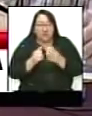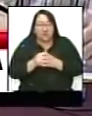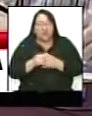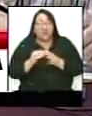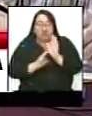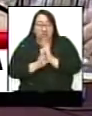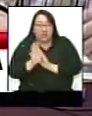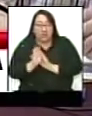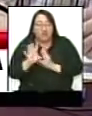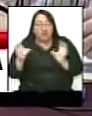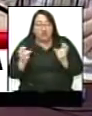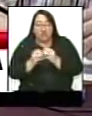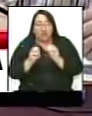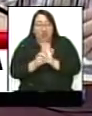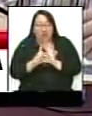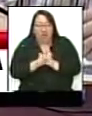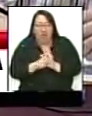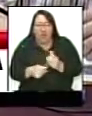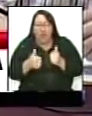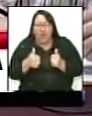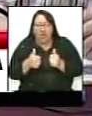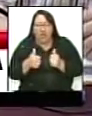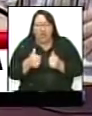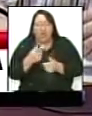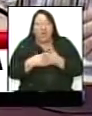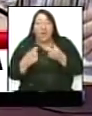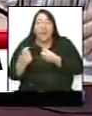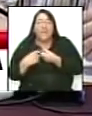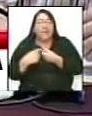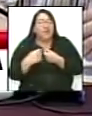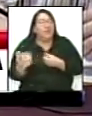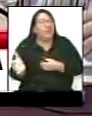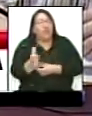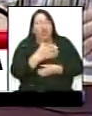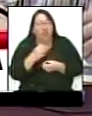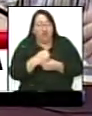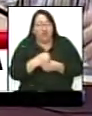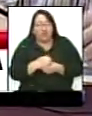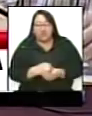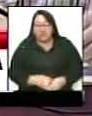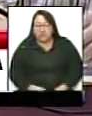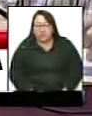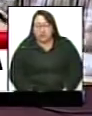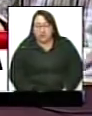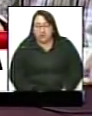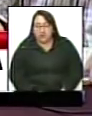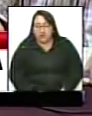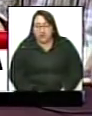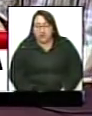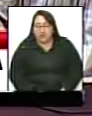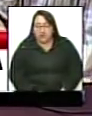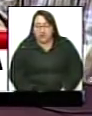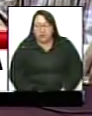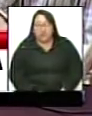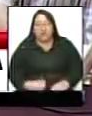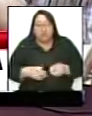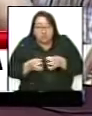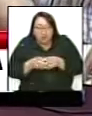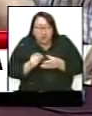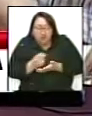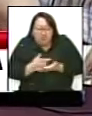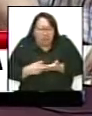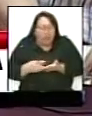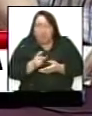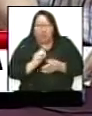saquemos adelante una ley realmente participativa, ¿no? Porque no es que nos tenemos que un gabinete hacer las cosas, tiene que